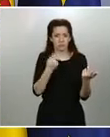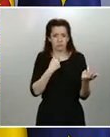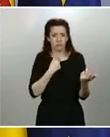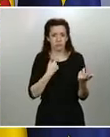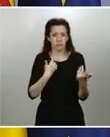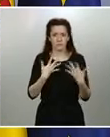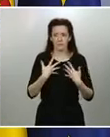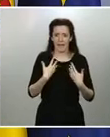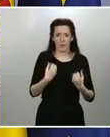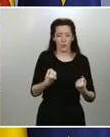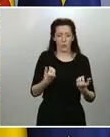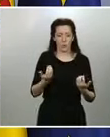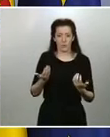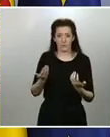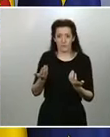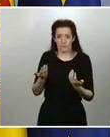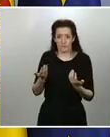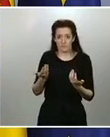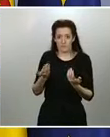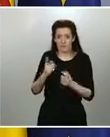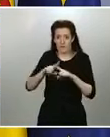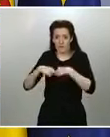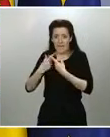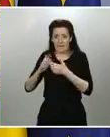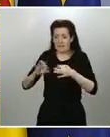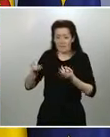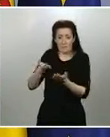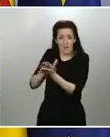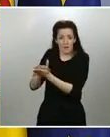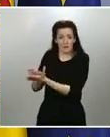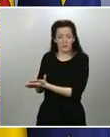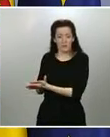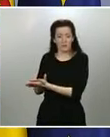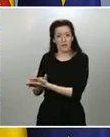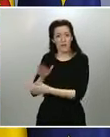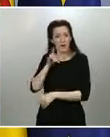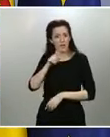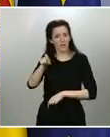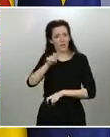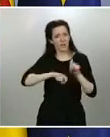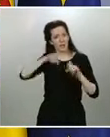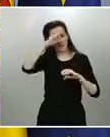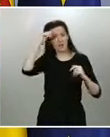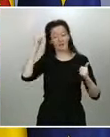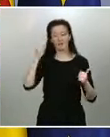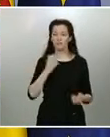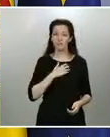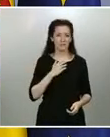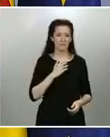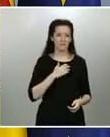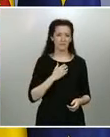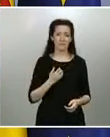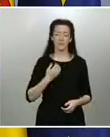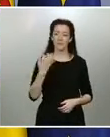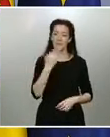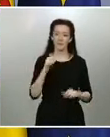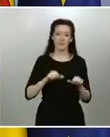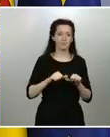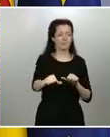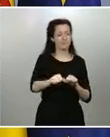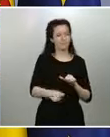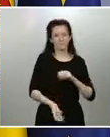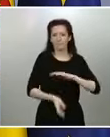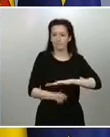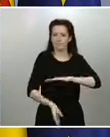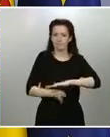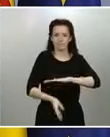alle hay que empezar de cero no hay que empezar de cero hay que seguir seguir y